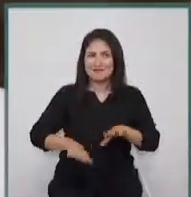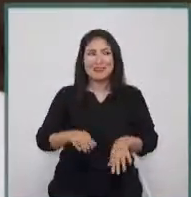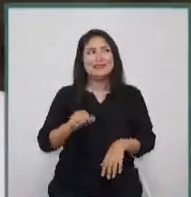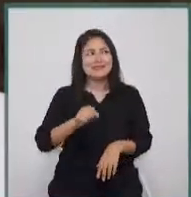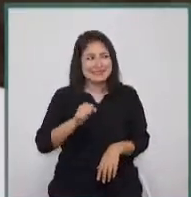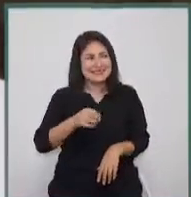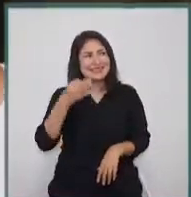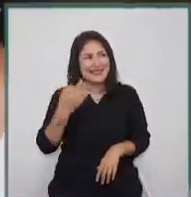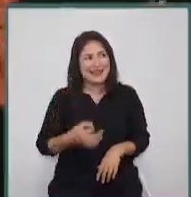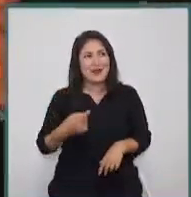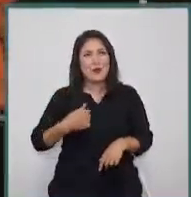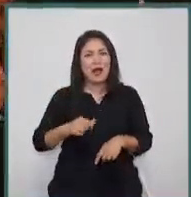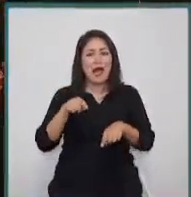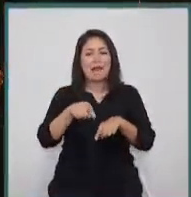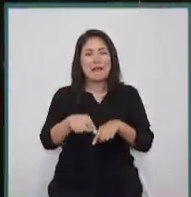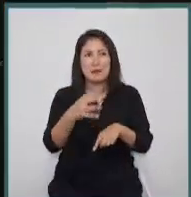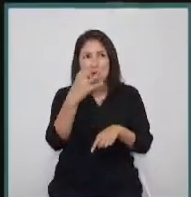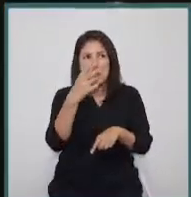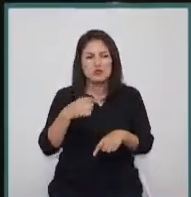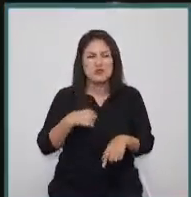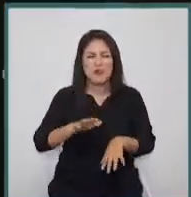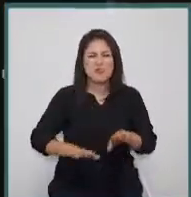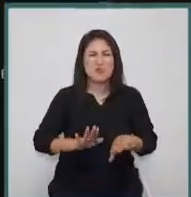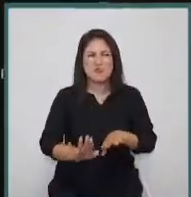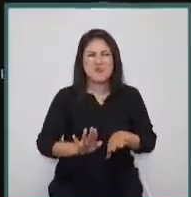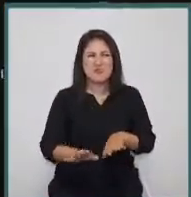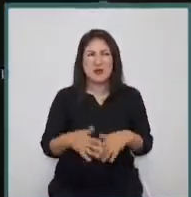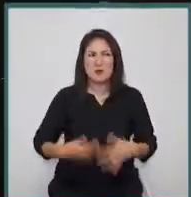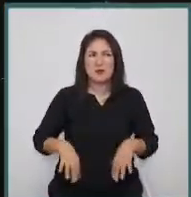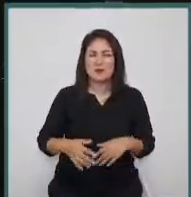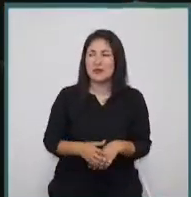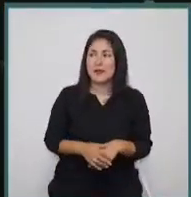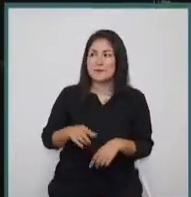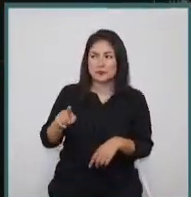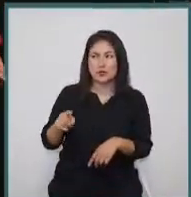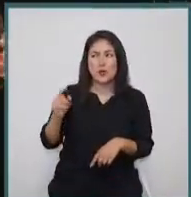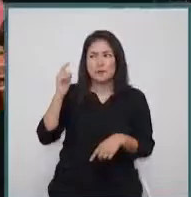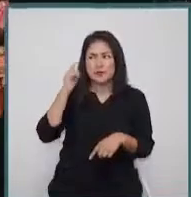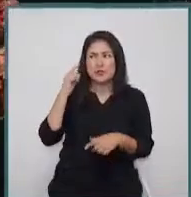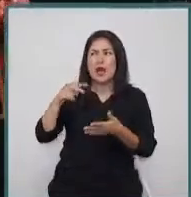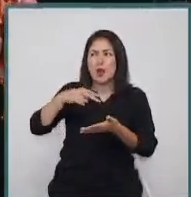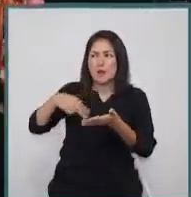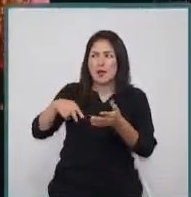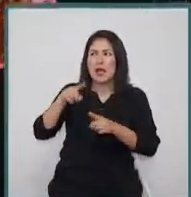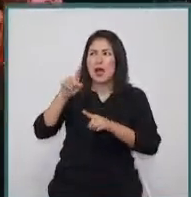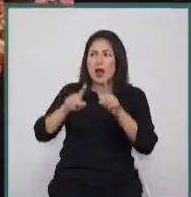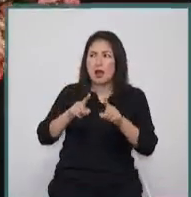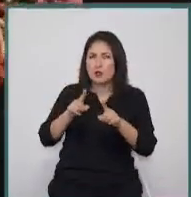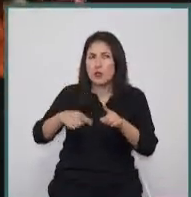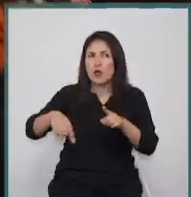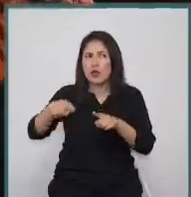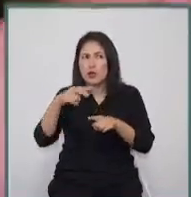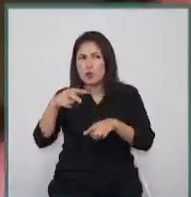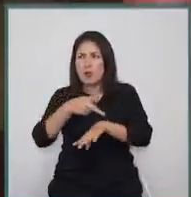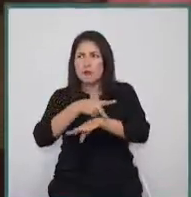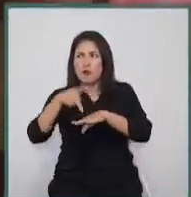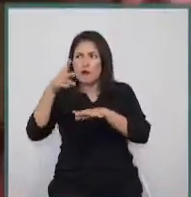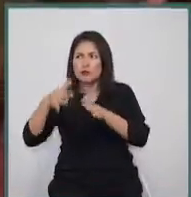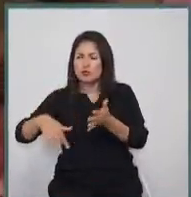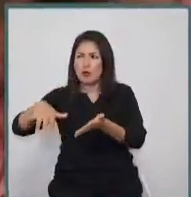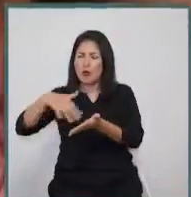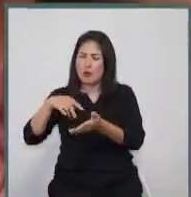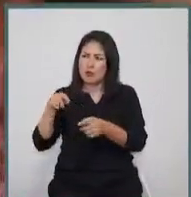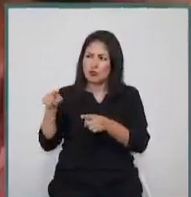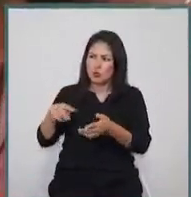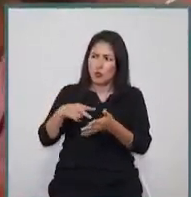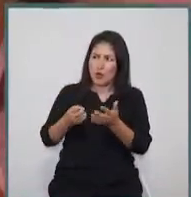ahí en el asiento. Por supuesto, ya los de adelante se estaban molestando de tanto que golpeaba. Sí, pero tengan en cuenta que muchos bailan, de repente se van a sentir mal los